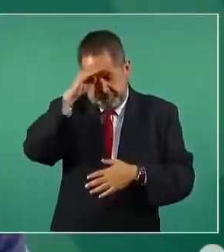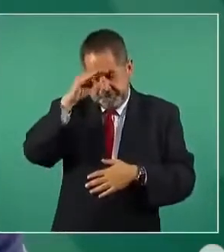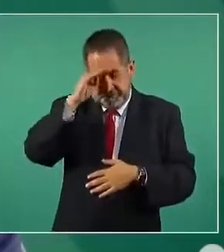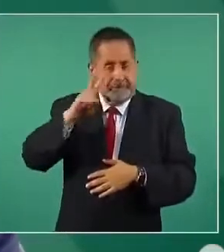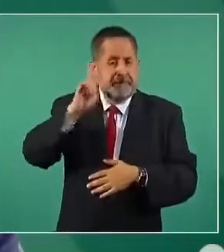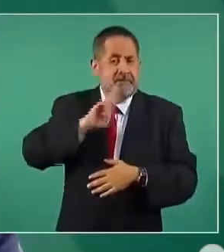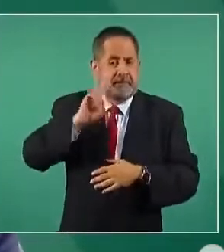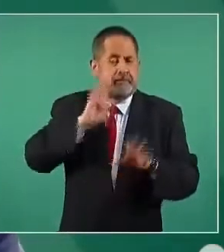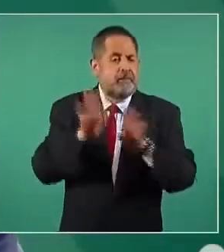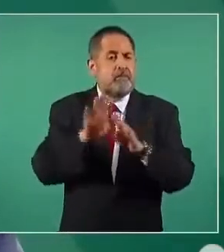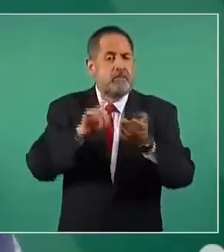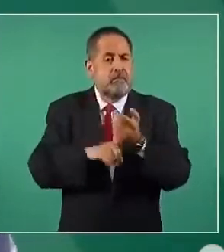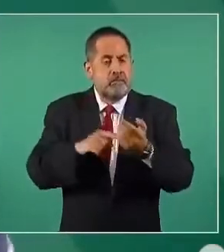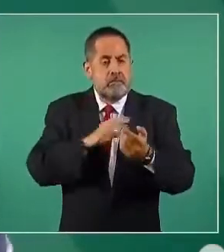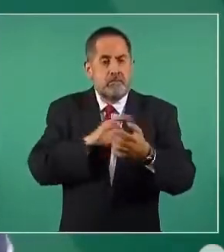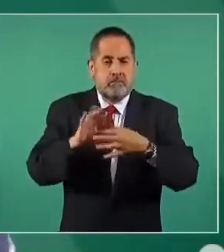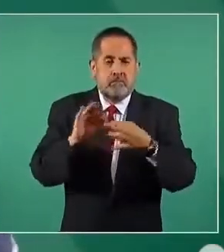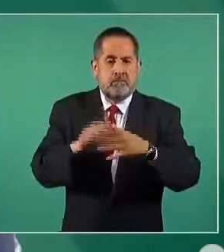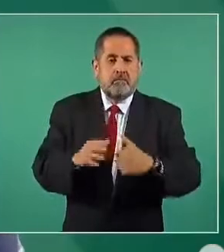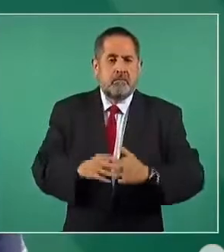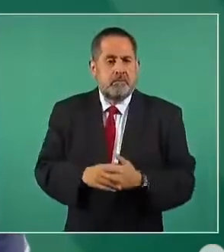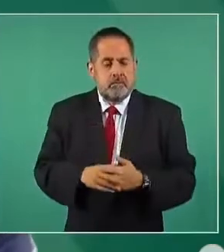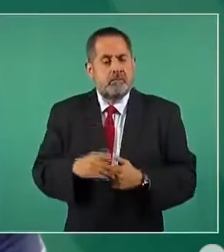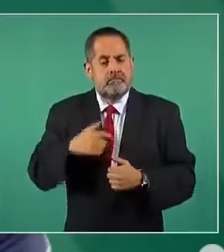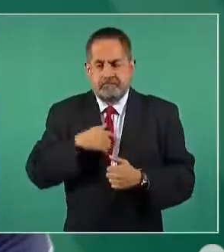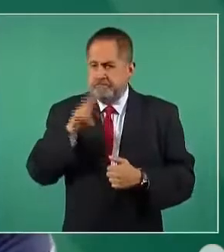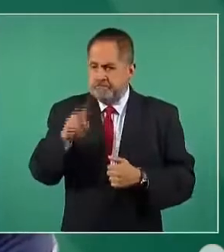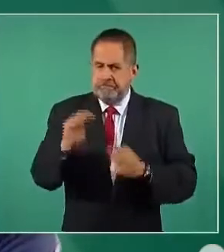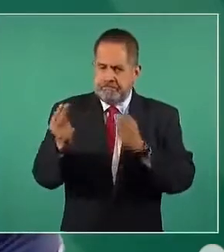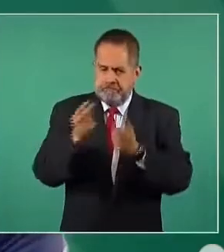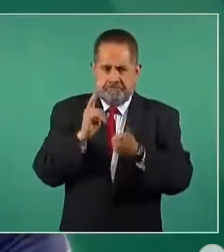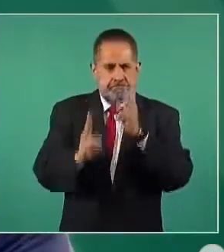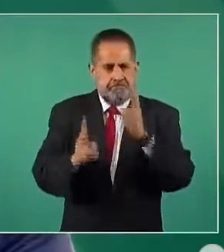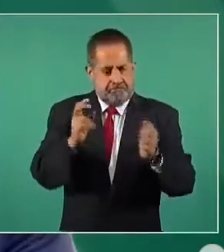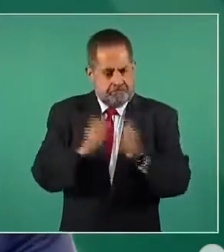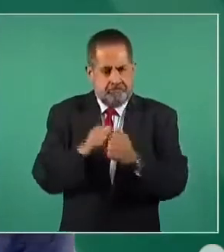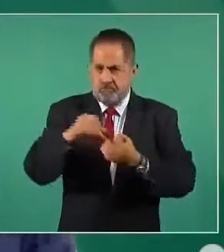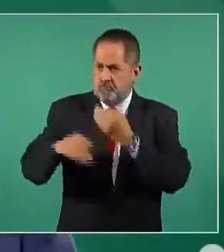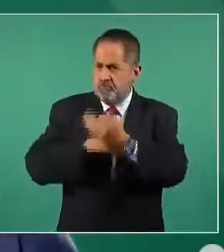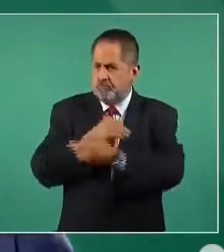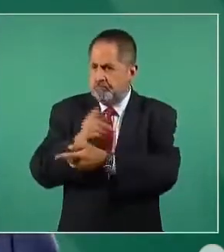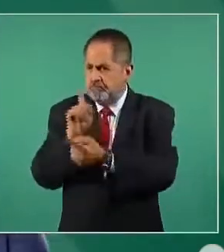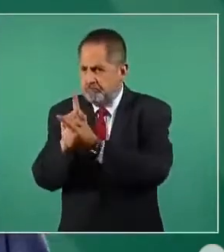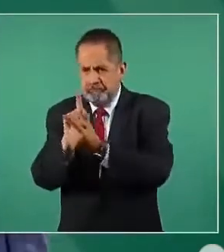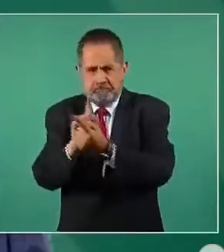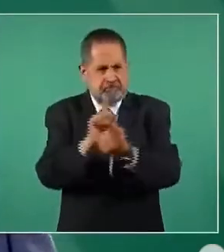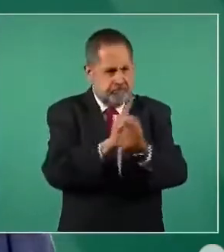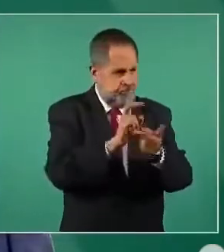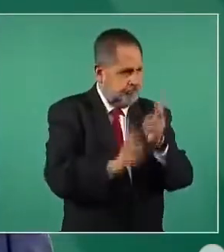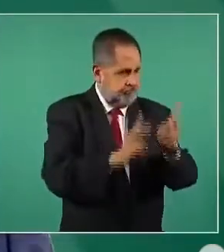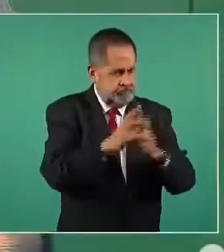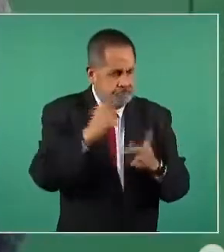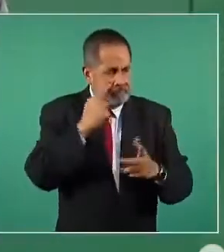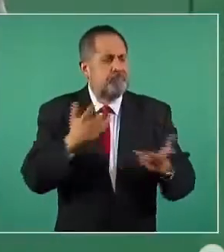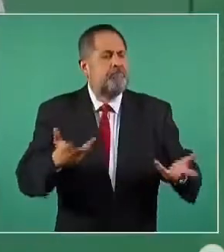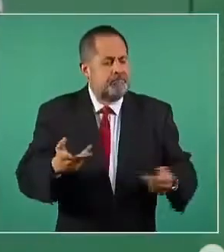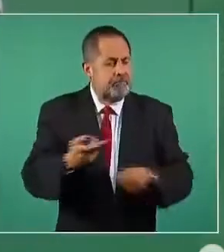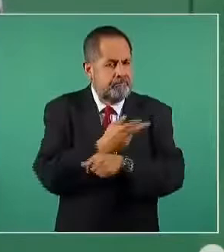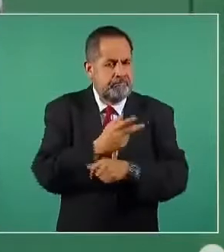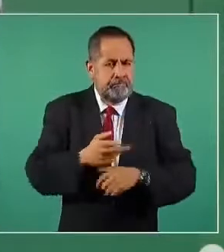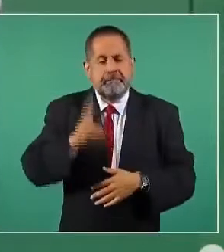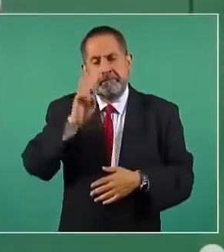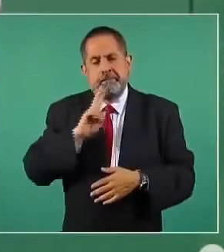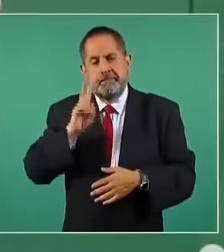regrese, porque quedé en que iba yo a hablar con todos para ver en qué